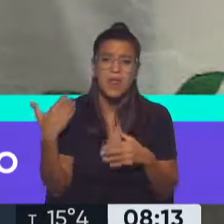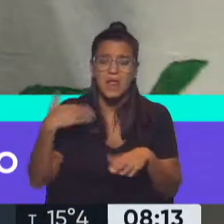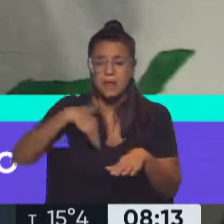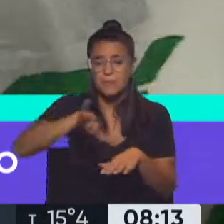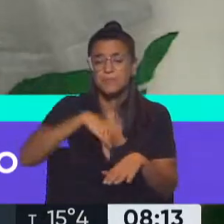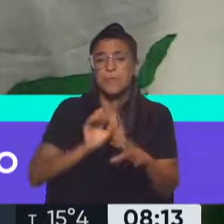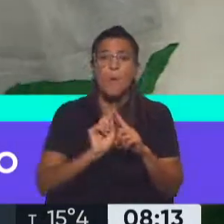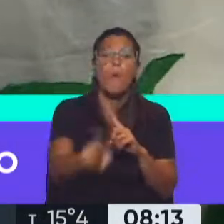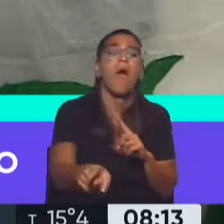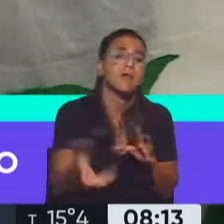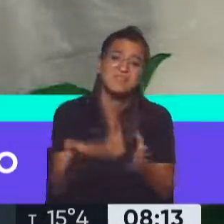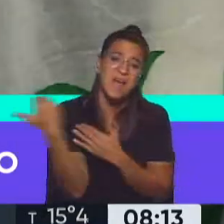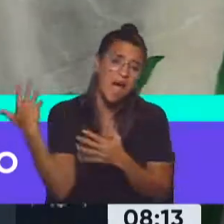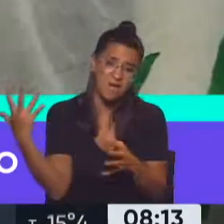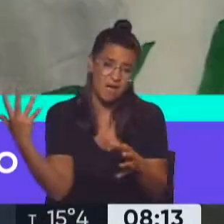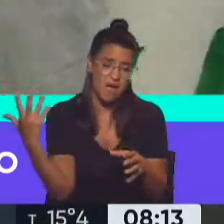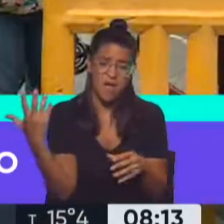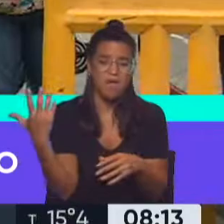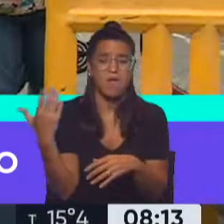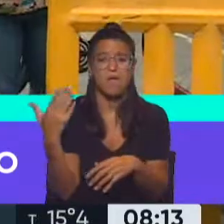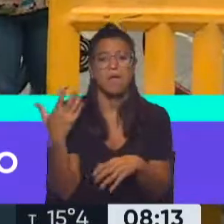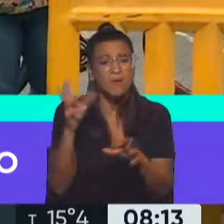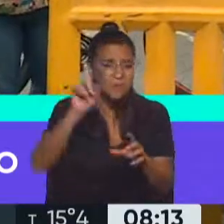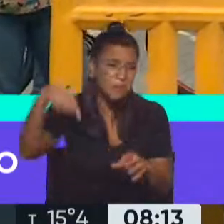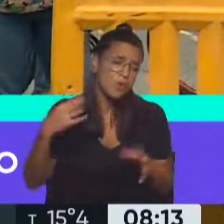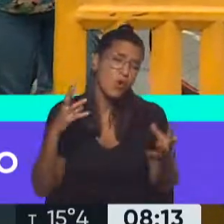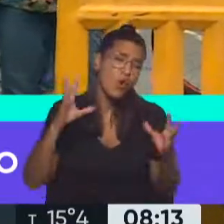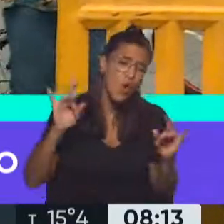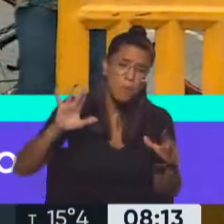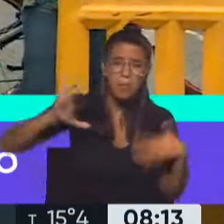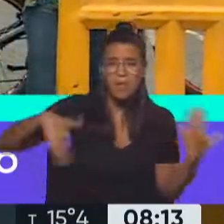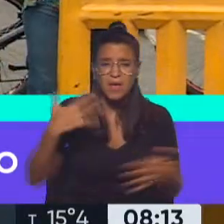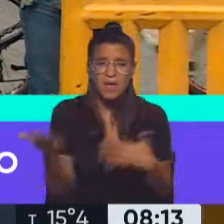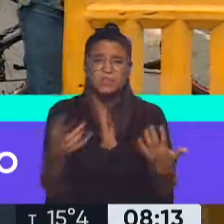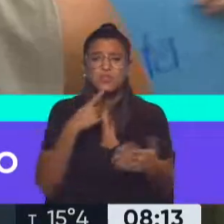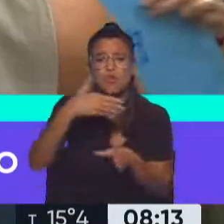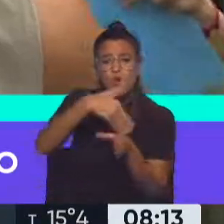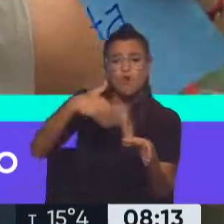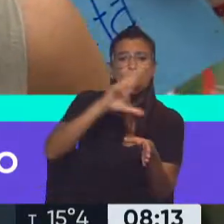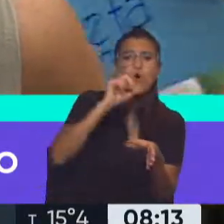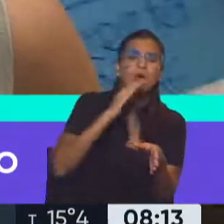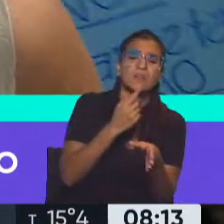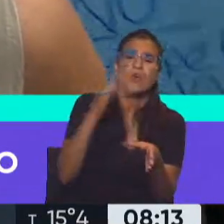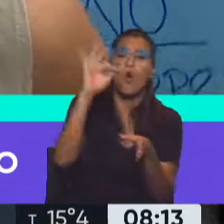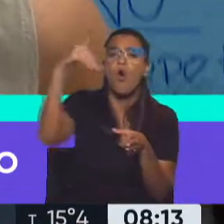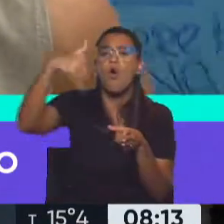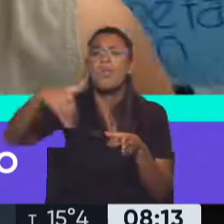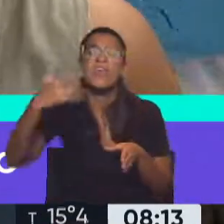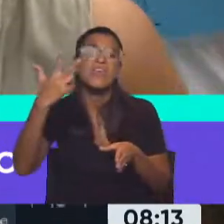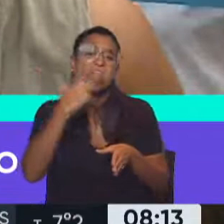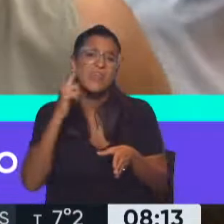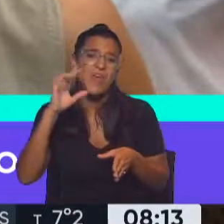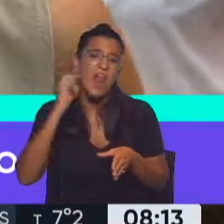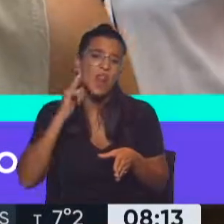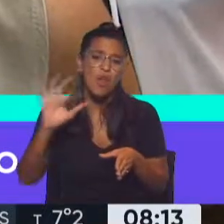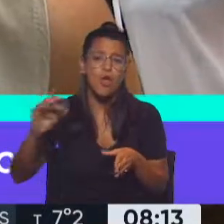carril que va para allá y pasa a complicar también a los vecinos, o de Rojas o de Hidalgo, que ya está saturado con la